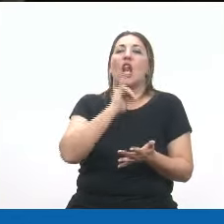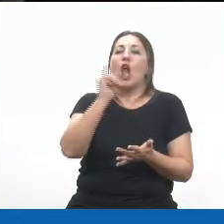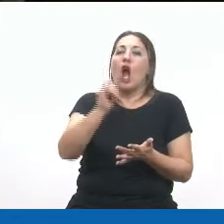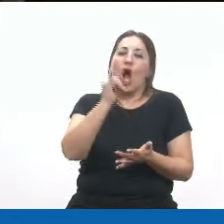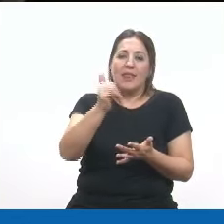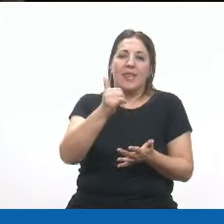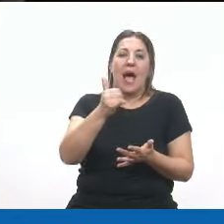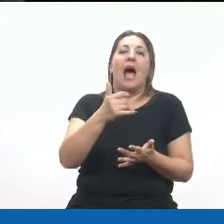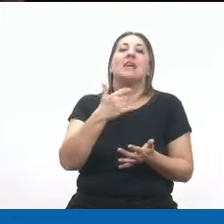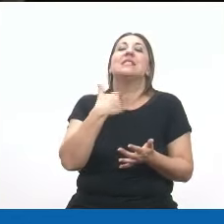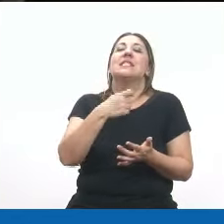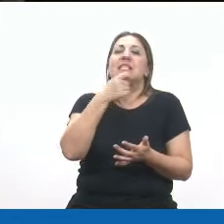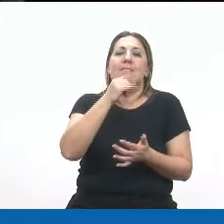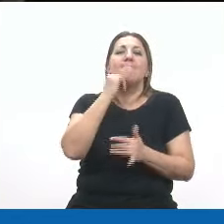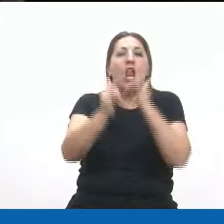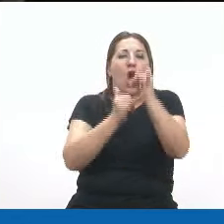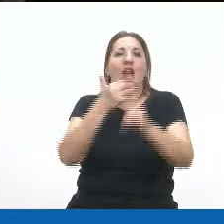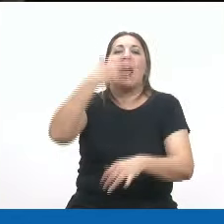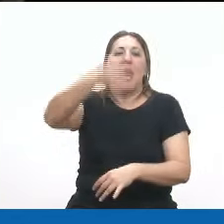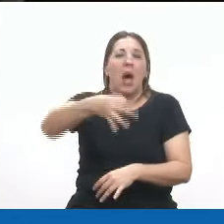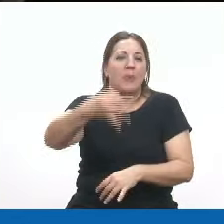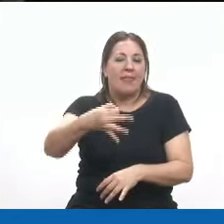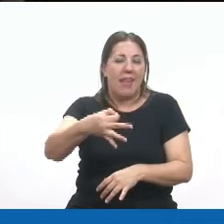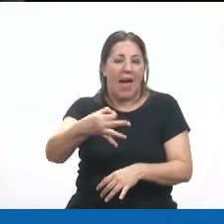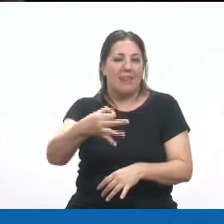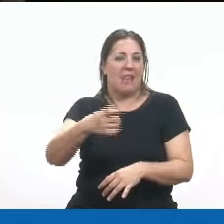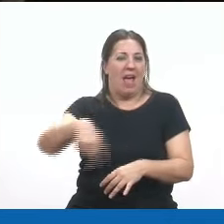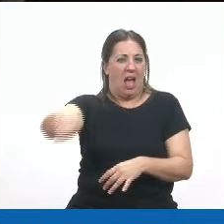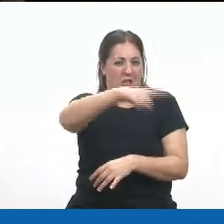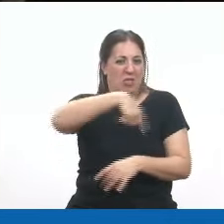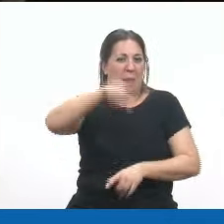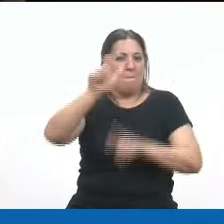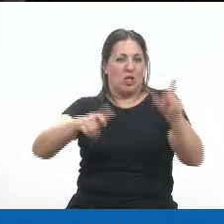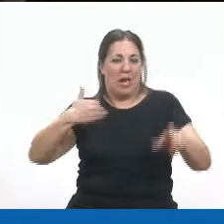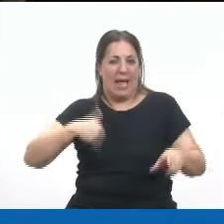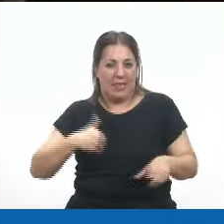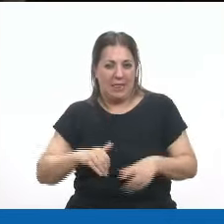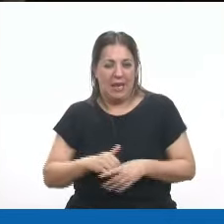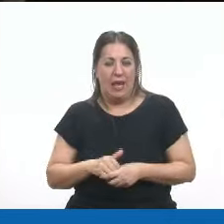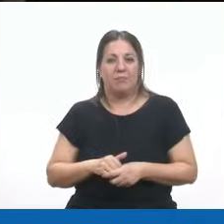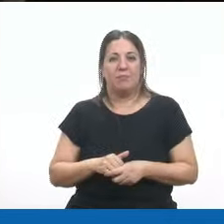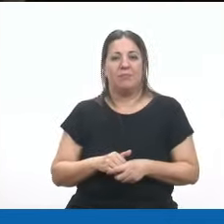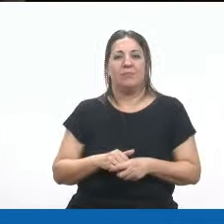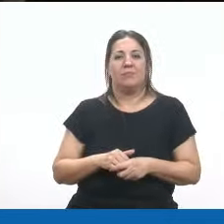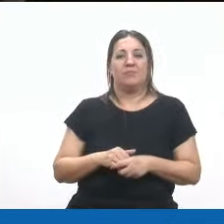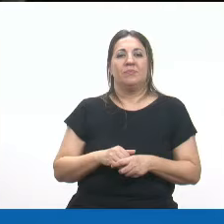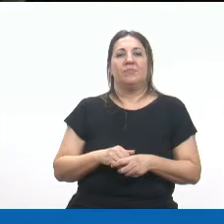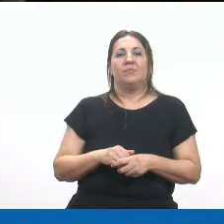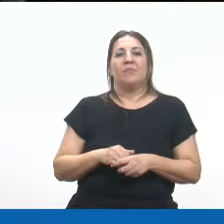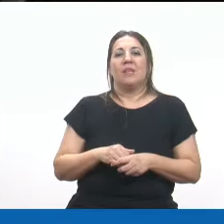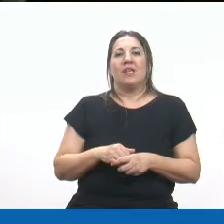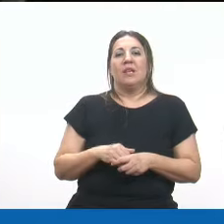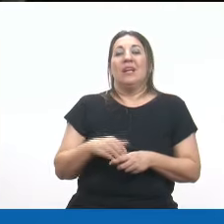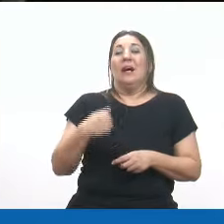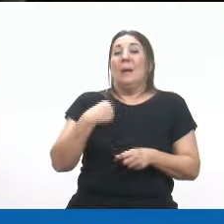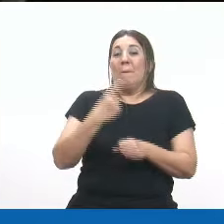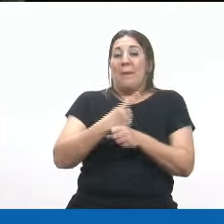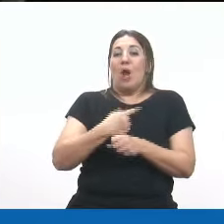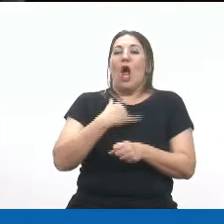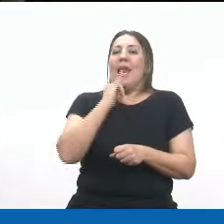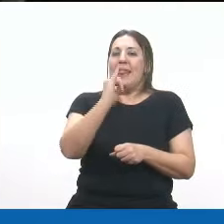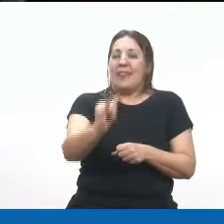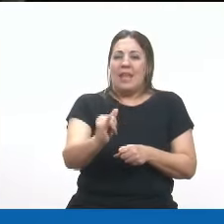argentinos y las argentinas quiero decir para empezar en lo primero que que les anticipé que es Cómo